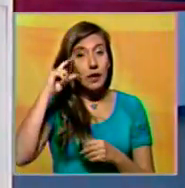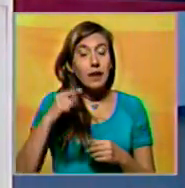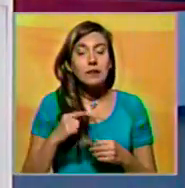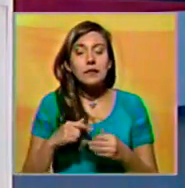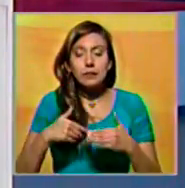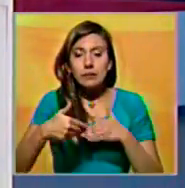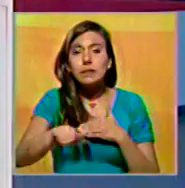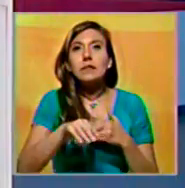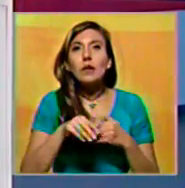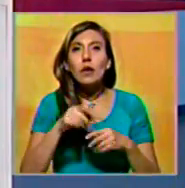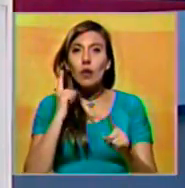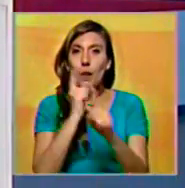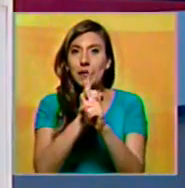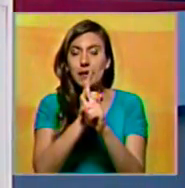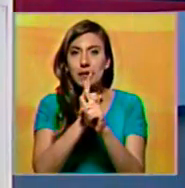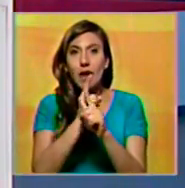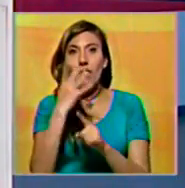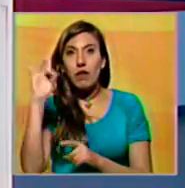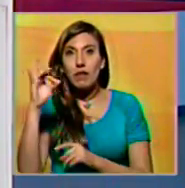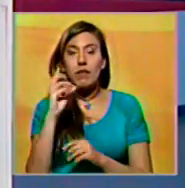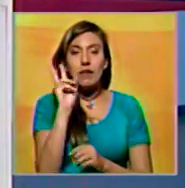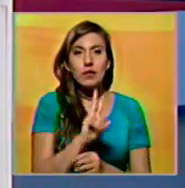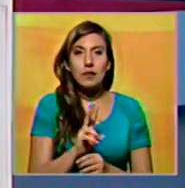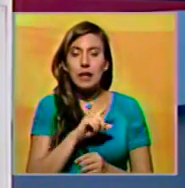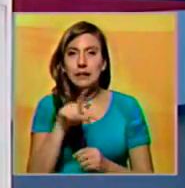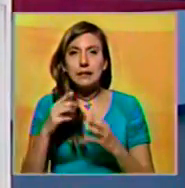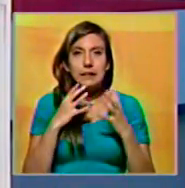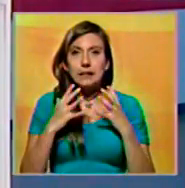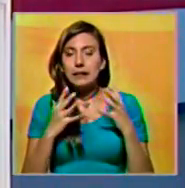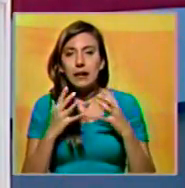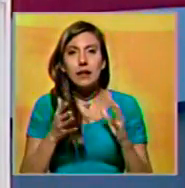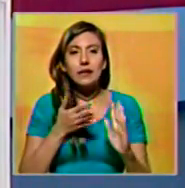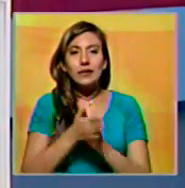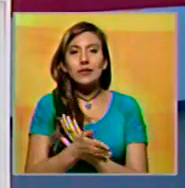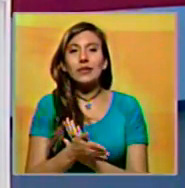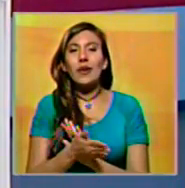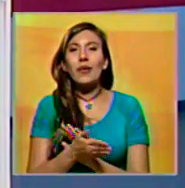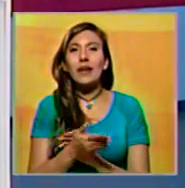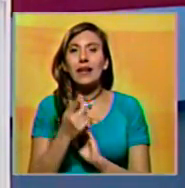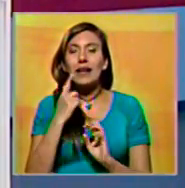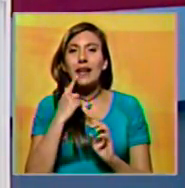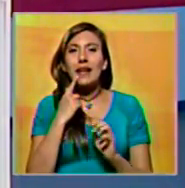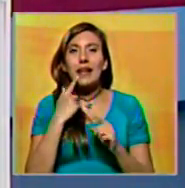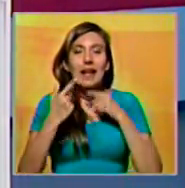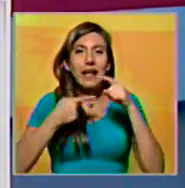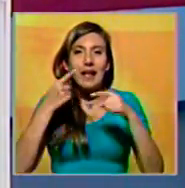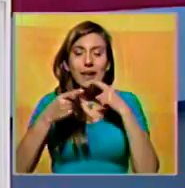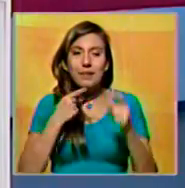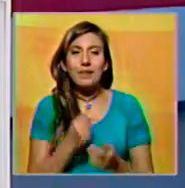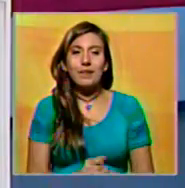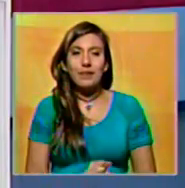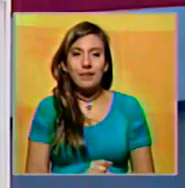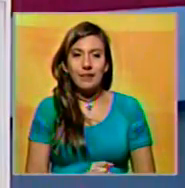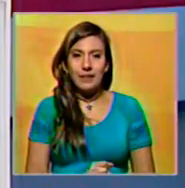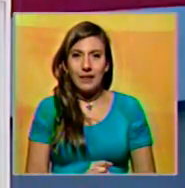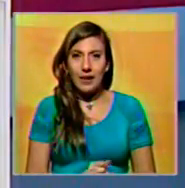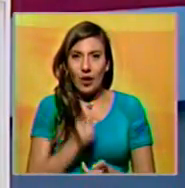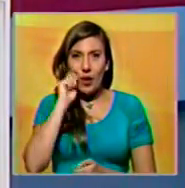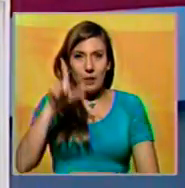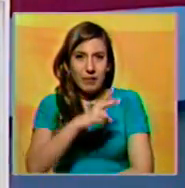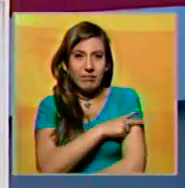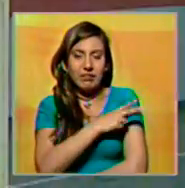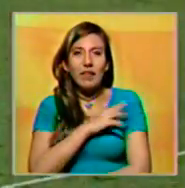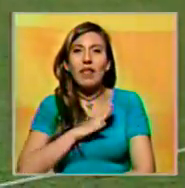premundialista entre Bolivia y Venezuela se calienta el ambiente tras las polémicas declaraciones del asistente técnico de la selección del altiplano, Marco Antonio "El Diablo"